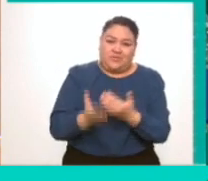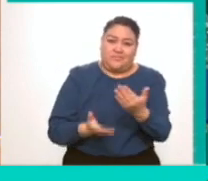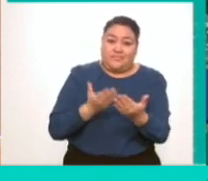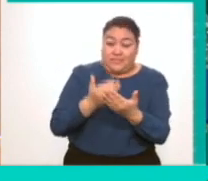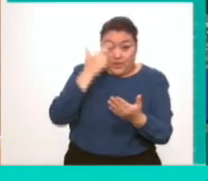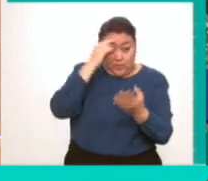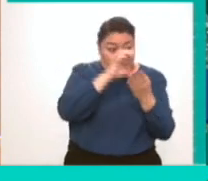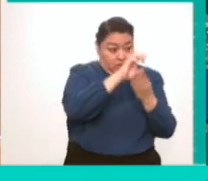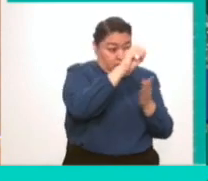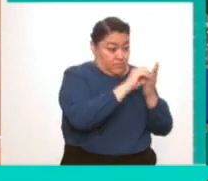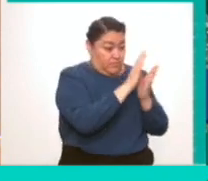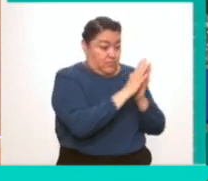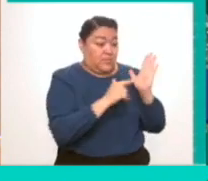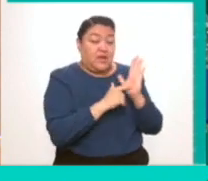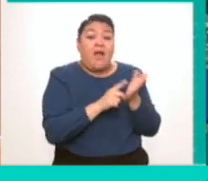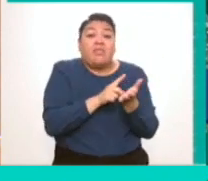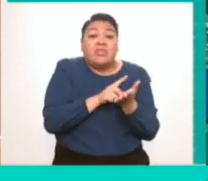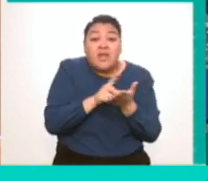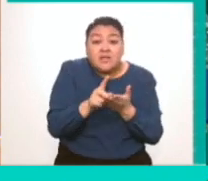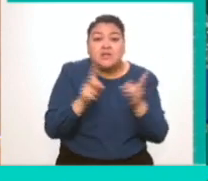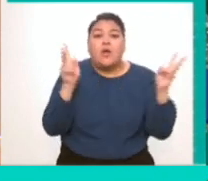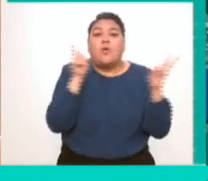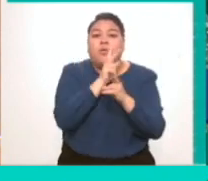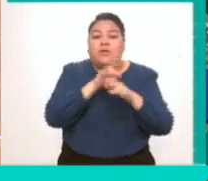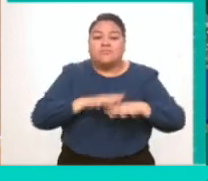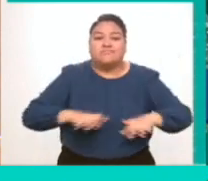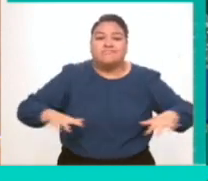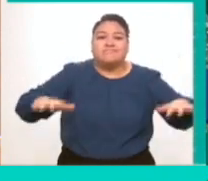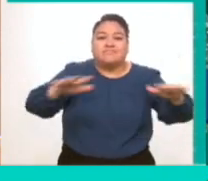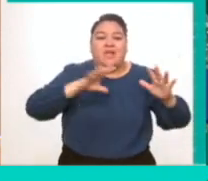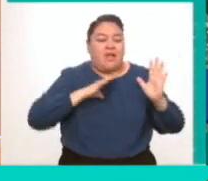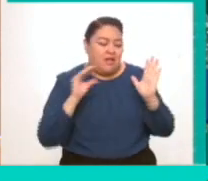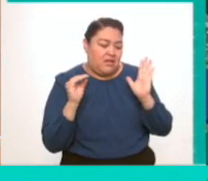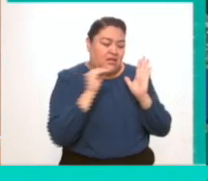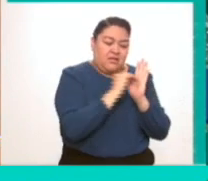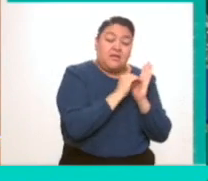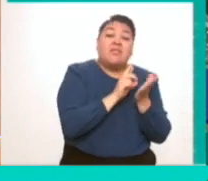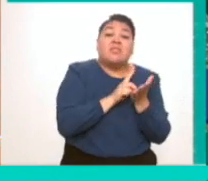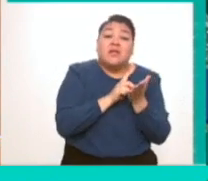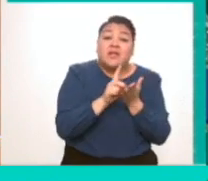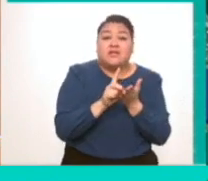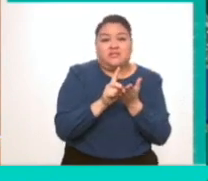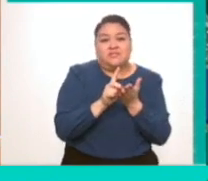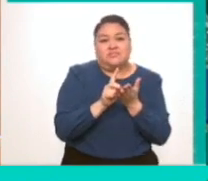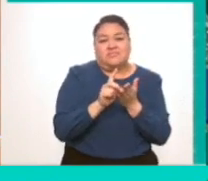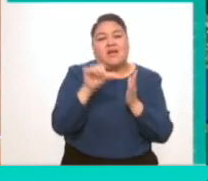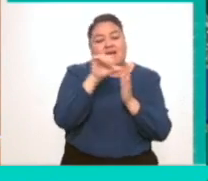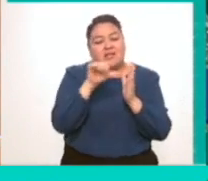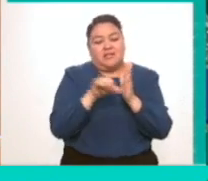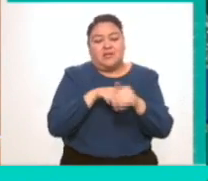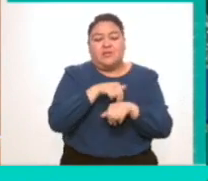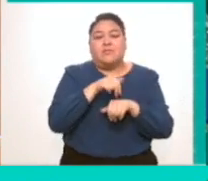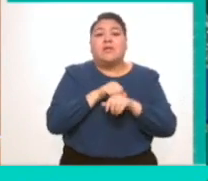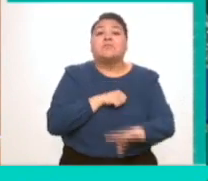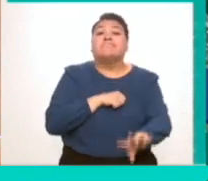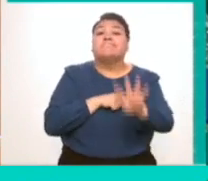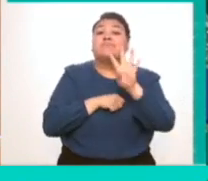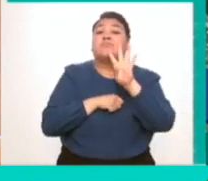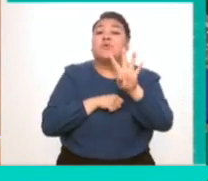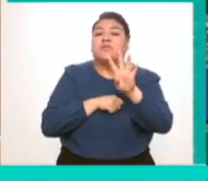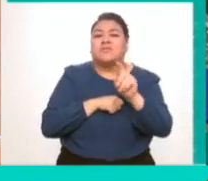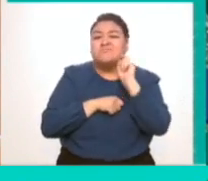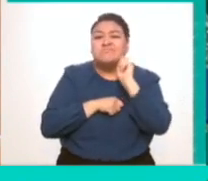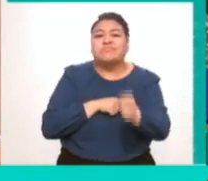Magna el derecho ambiental tiene su naturaleza como derecho fundamental justamente en el artículo cuarto el cual